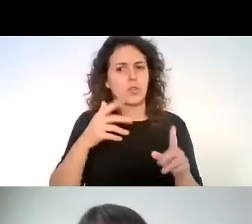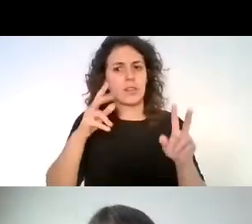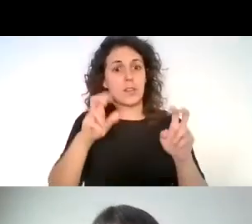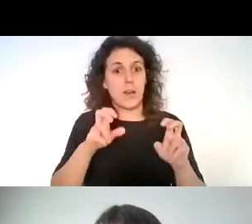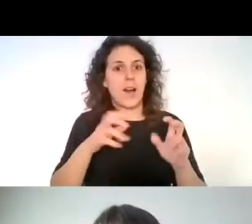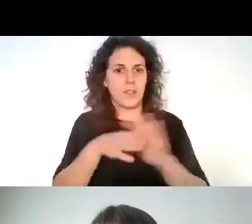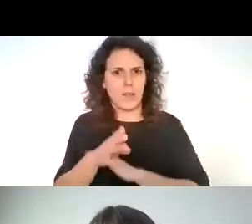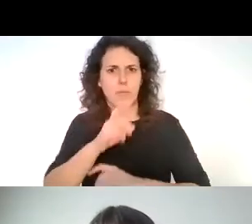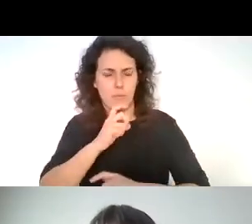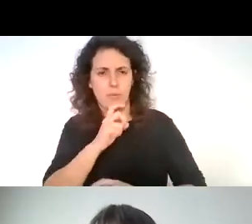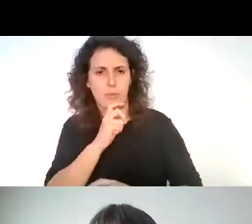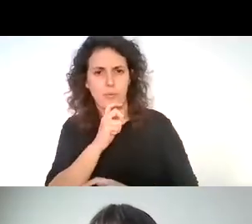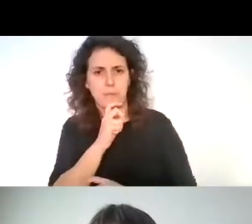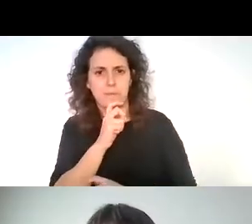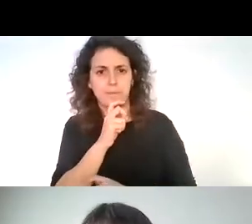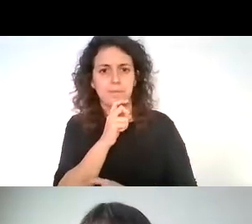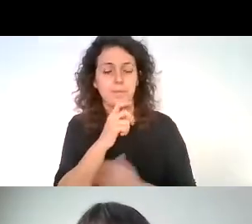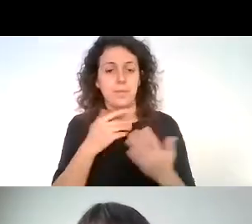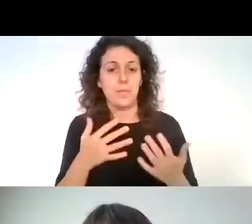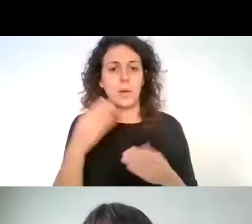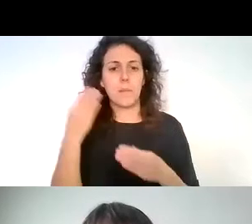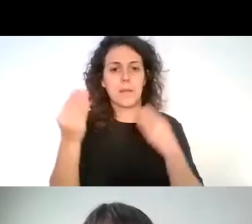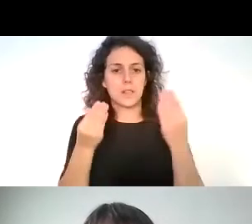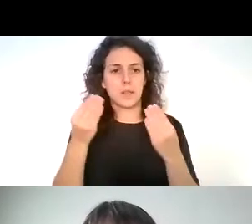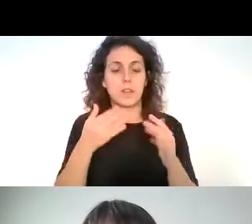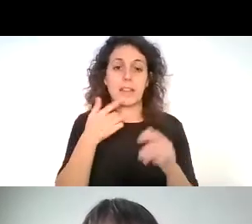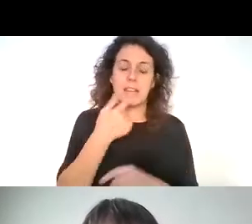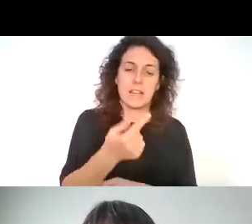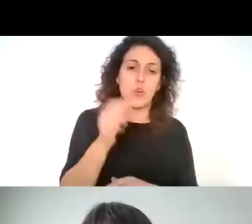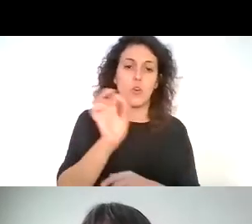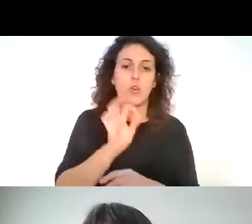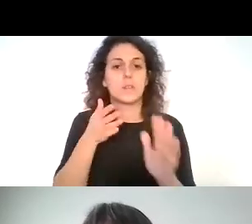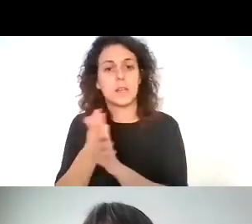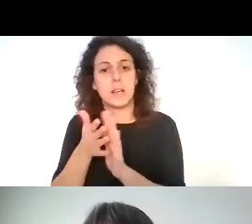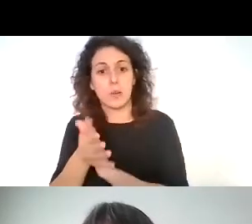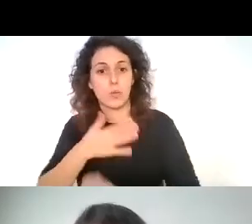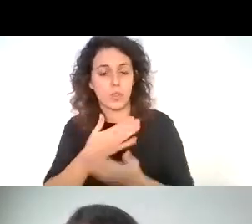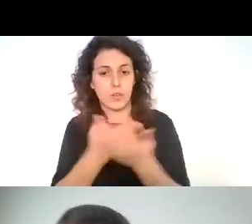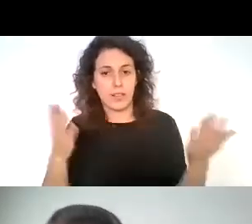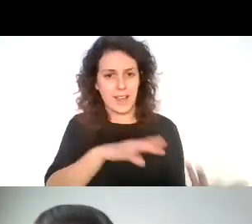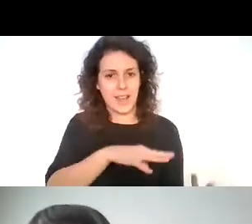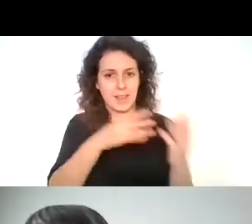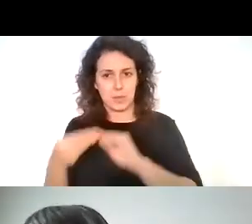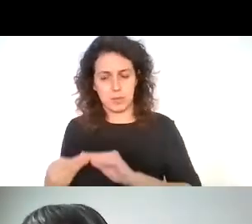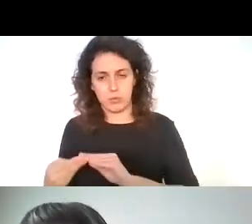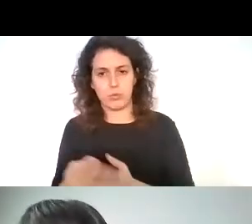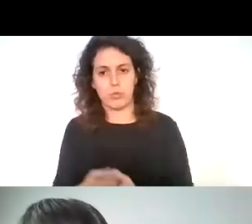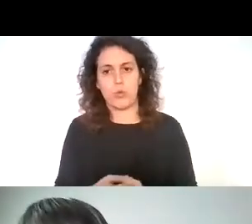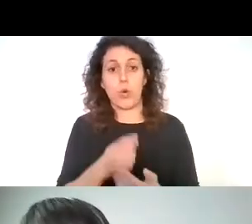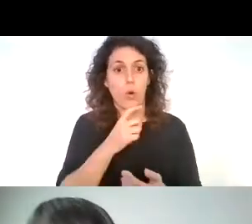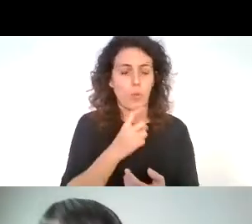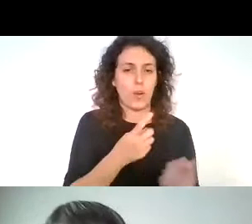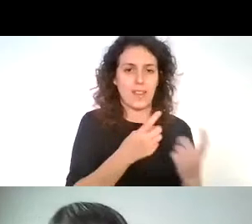palabra, y preferimos decir o explicar que adaptamos nuestra oferta a unas